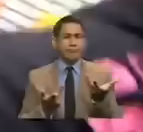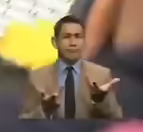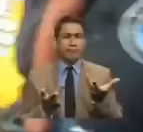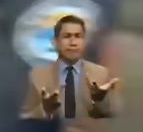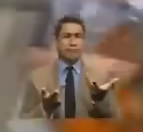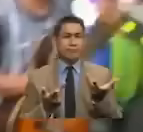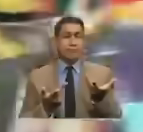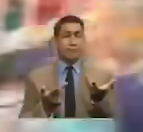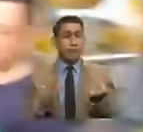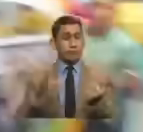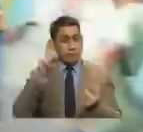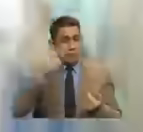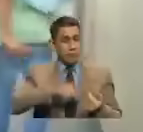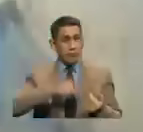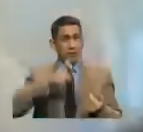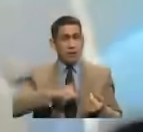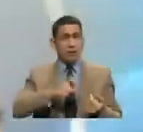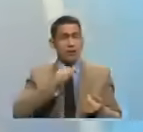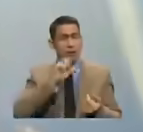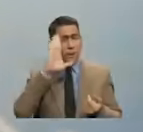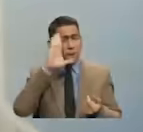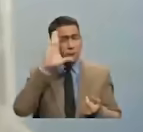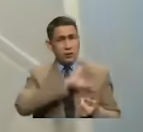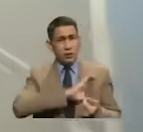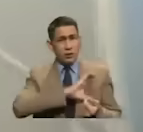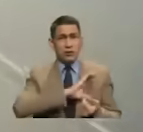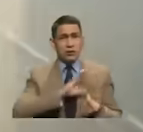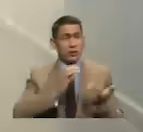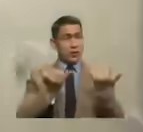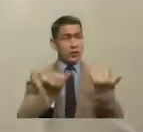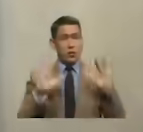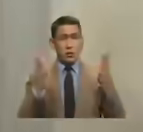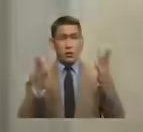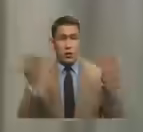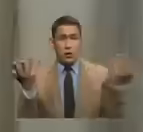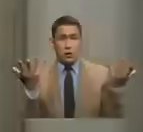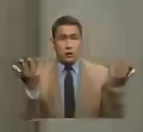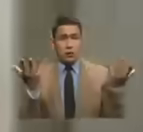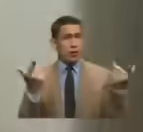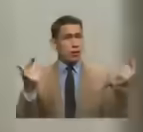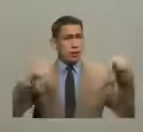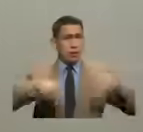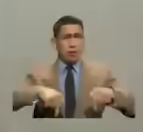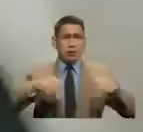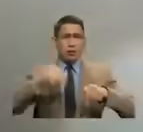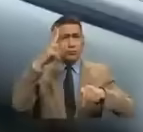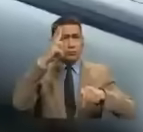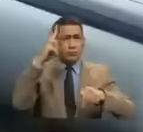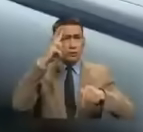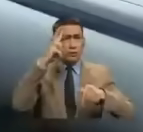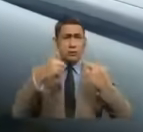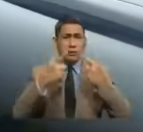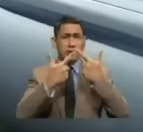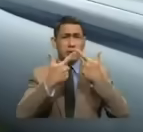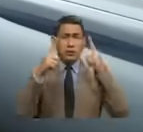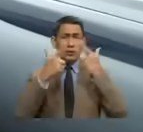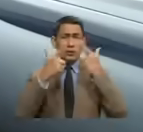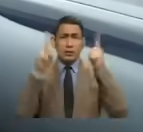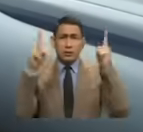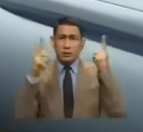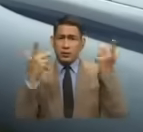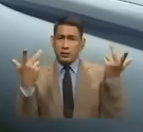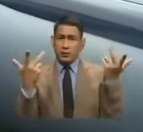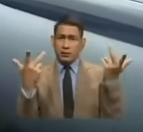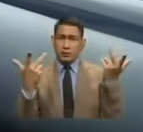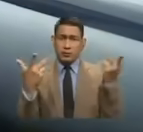presencia policial, señor José Delgado, aquí en la ciudadanía y buscando a esos terroristas. Estamos todos unidos y sacar adelante